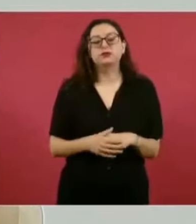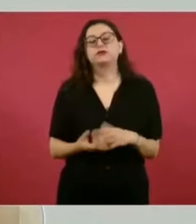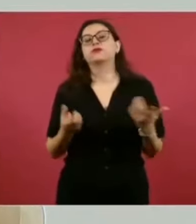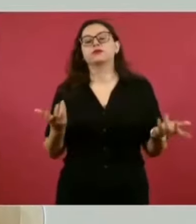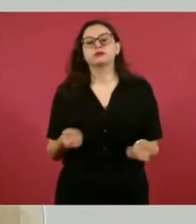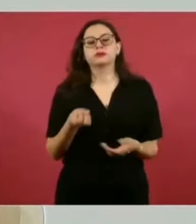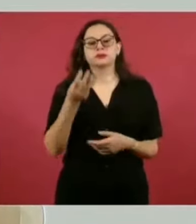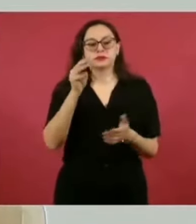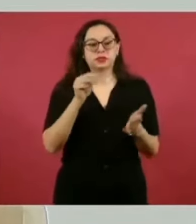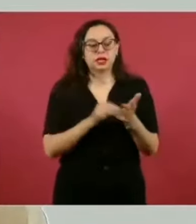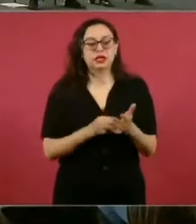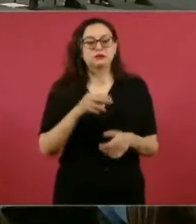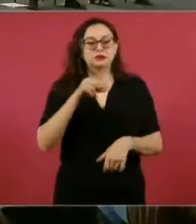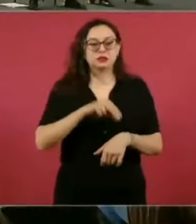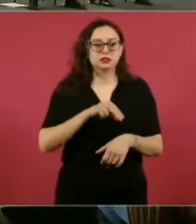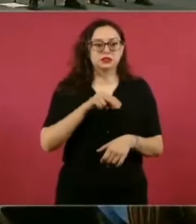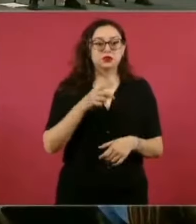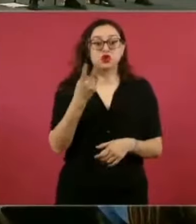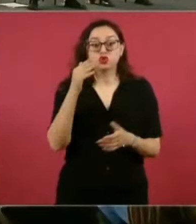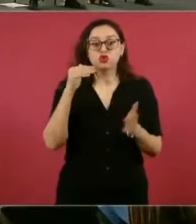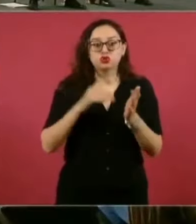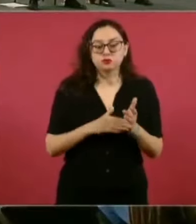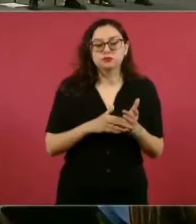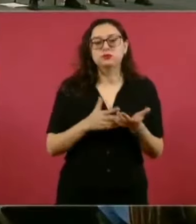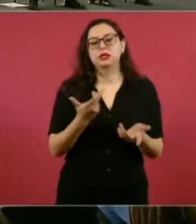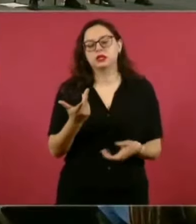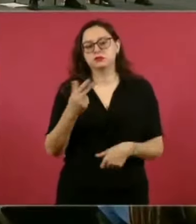médicos internistas, medicina interna,